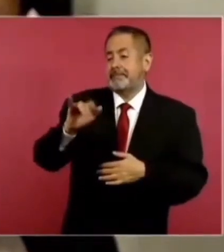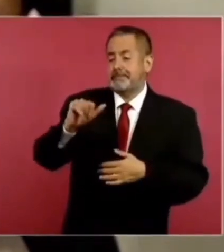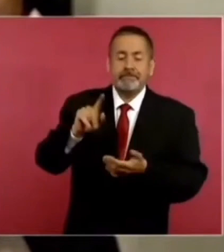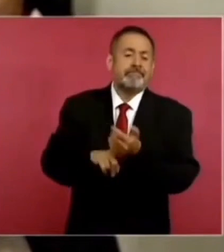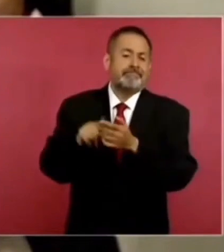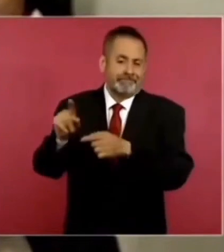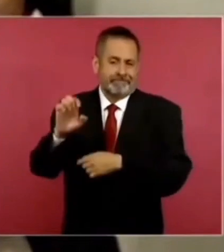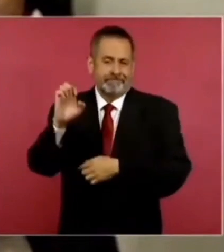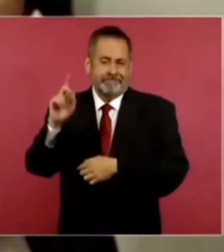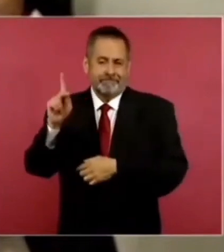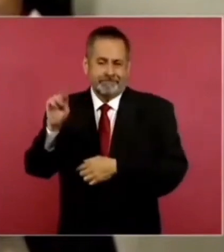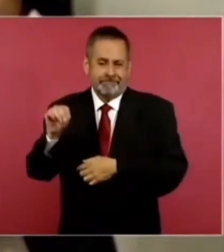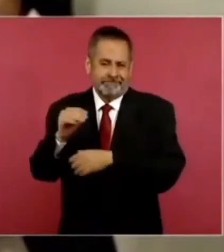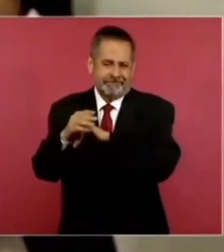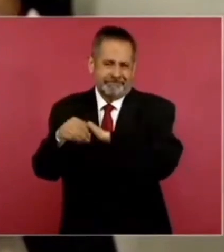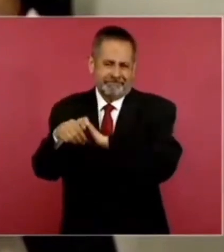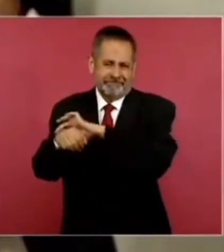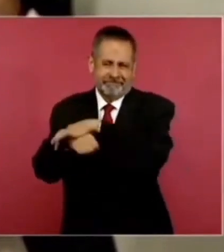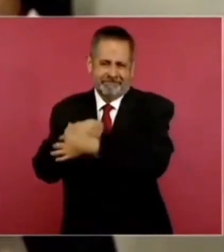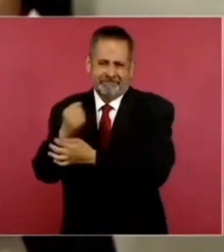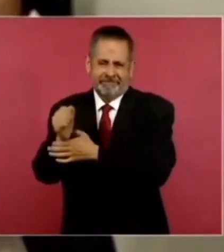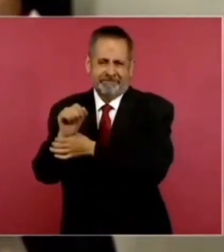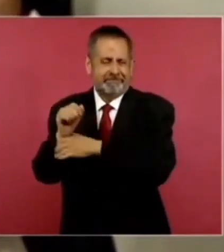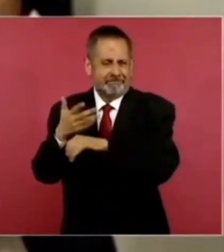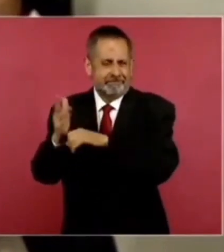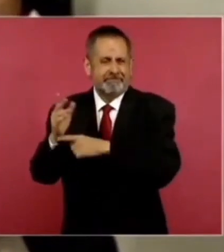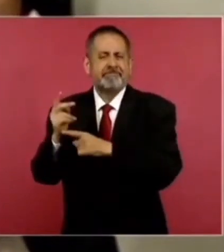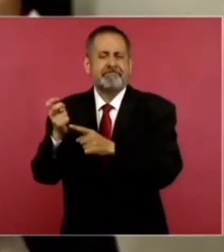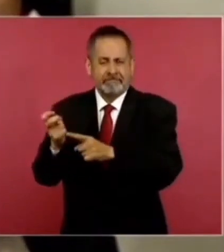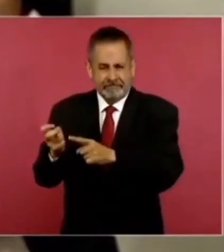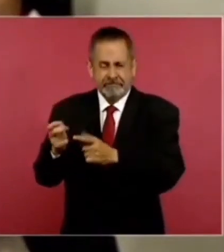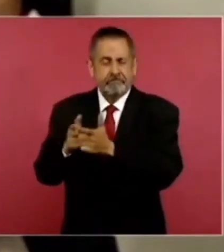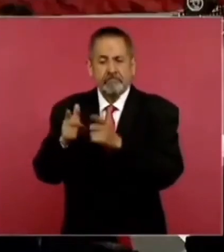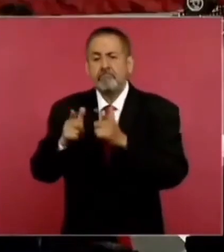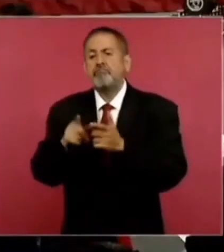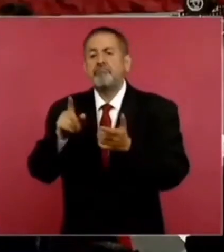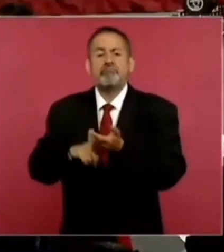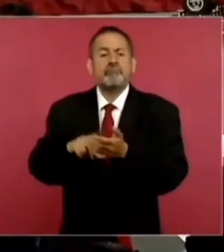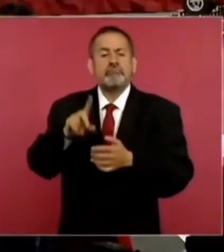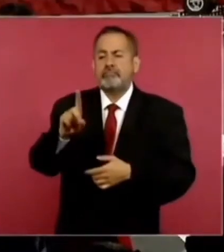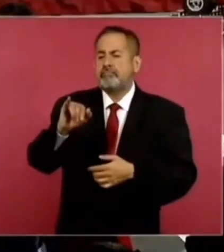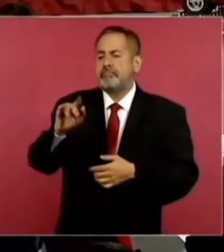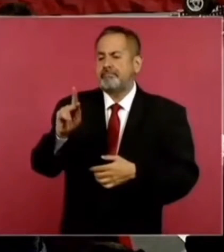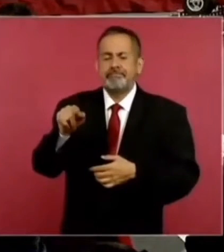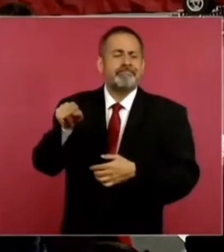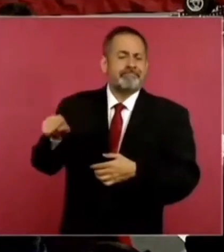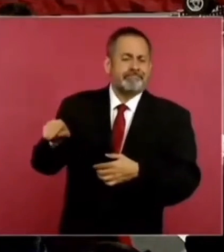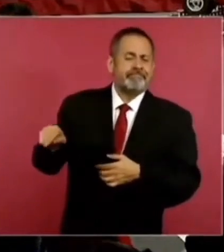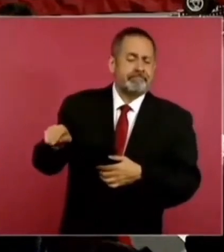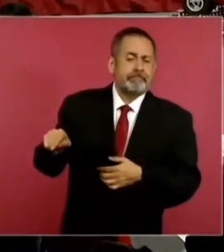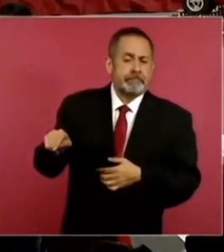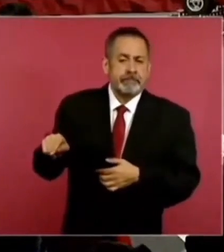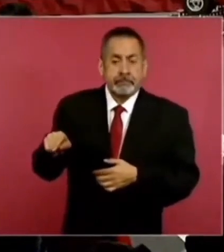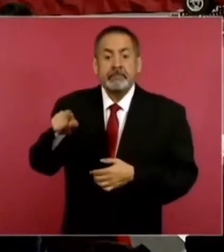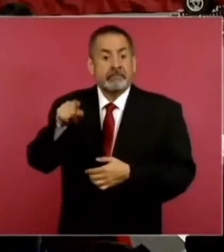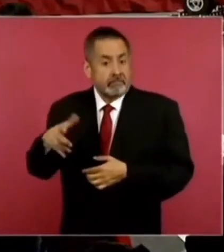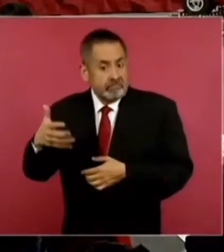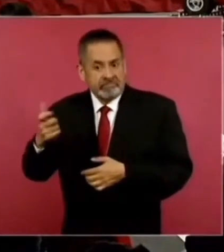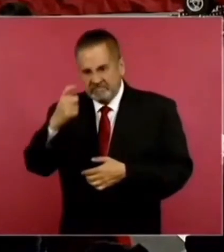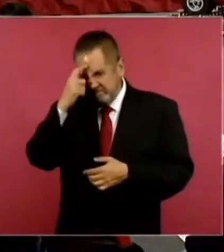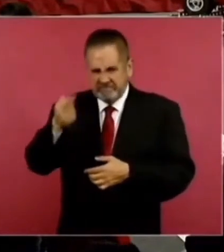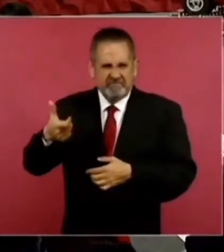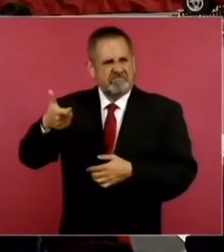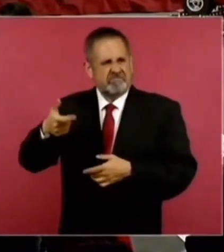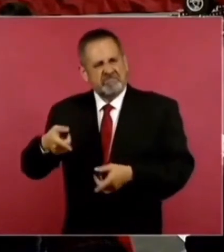Mayor Presidencial, con elementos de la Dirección Federal de Seguridad, entre otras corporaciones, fueron los que abrieron